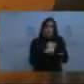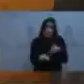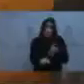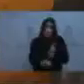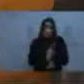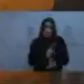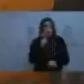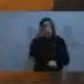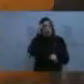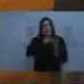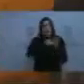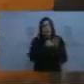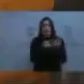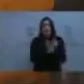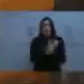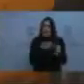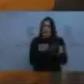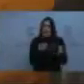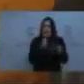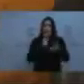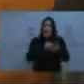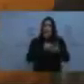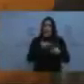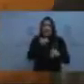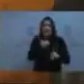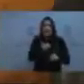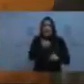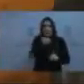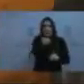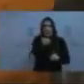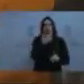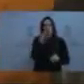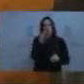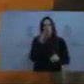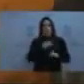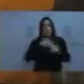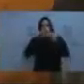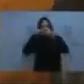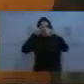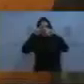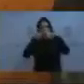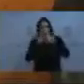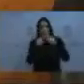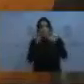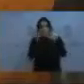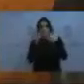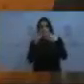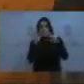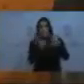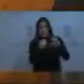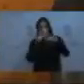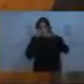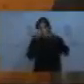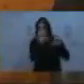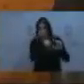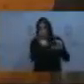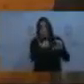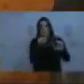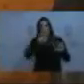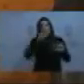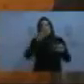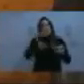es el plan adecuado para determinar un futuro halagüeño del hospital para las siguientes décadas. Y lo más importante de todo ello,